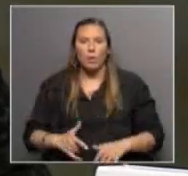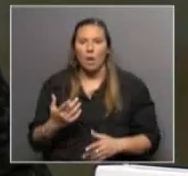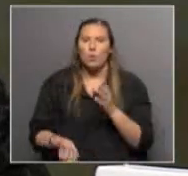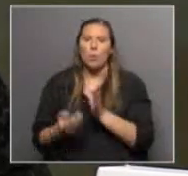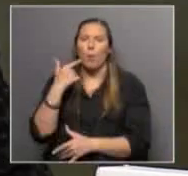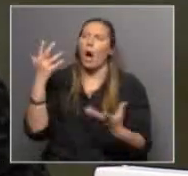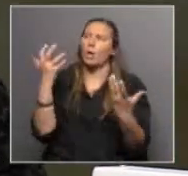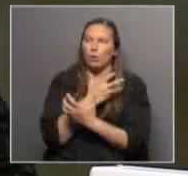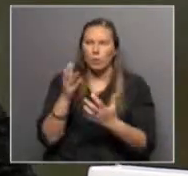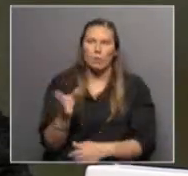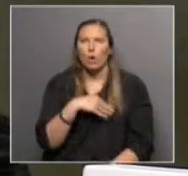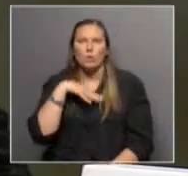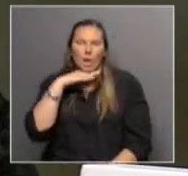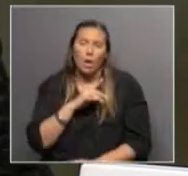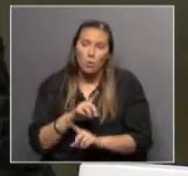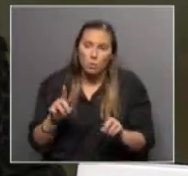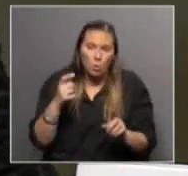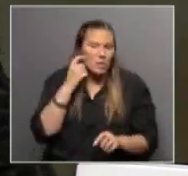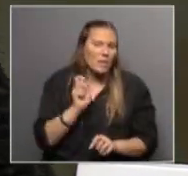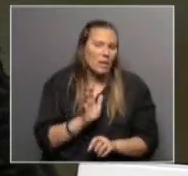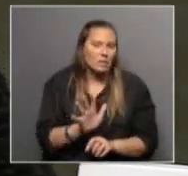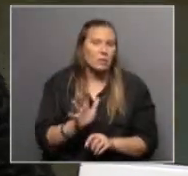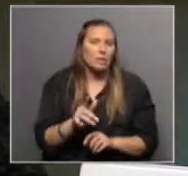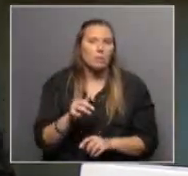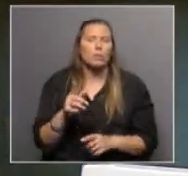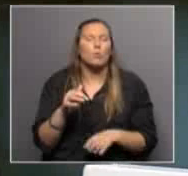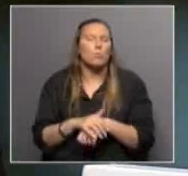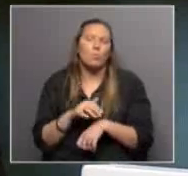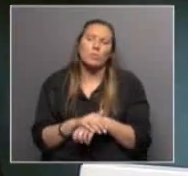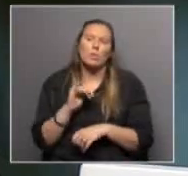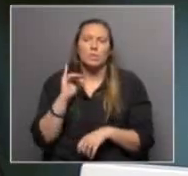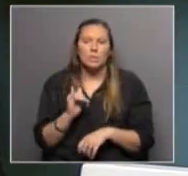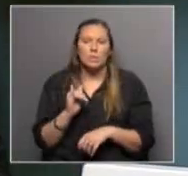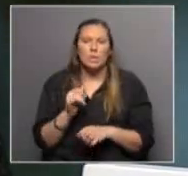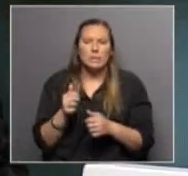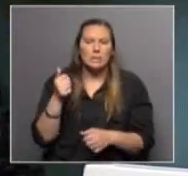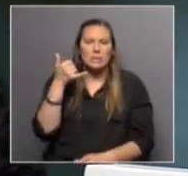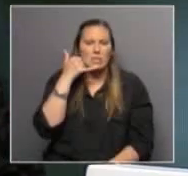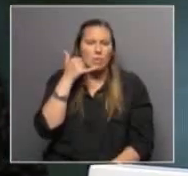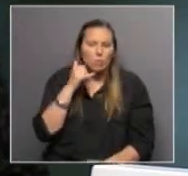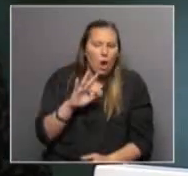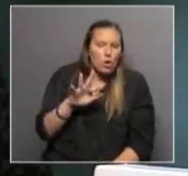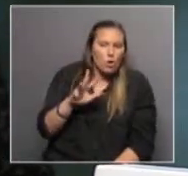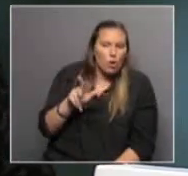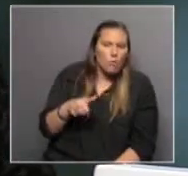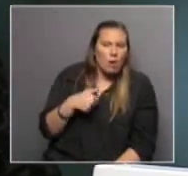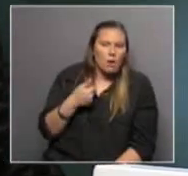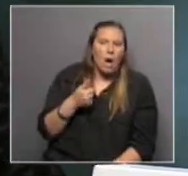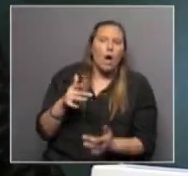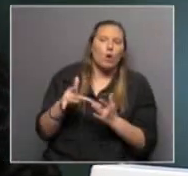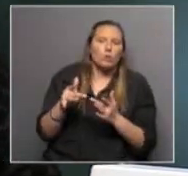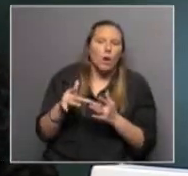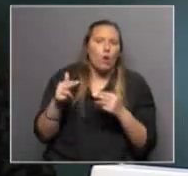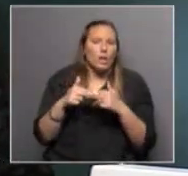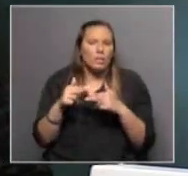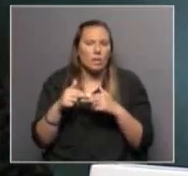vamos a quedar todos parados no es como esa idea entonces tuvo como una idea de que de que el celular nos robaba de otros espacios o que la conexión